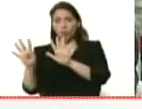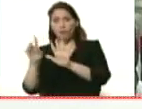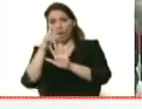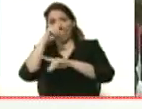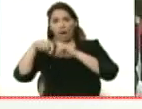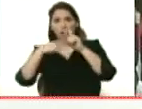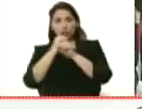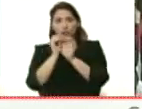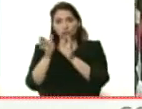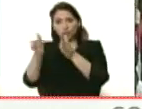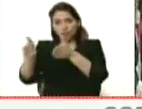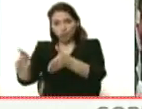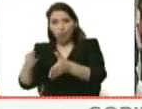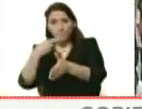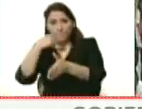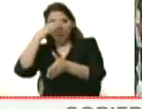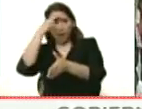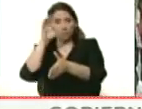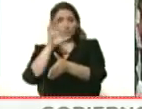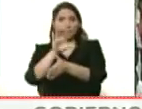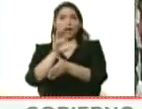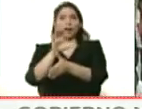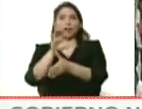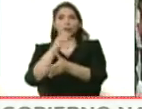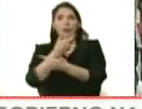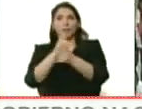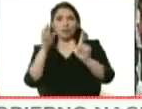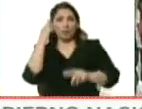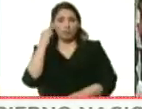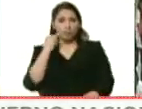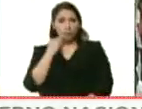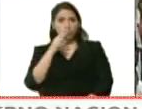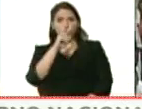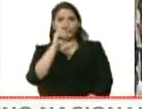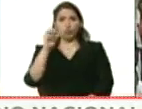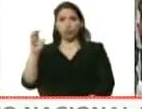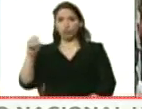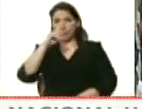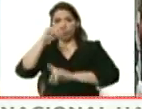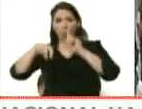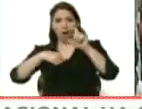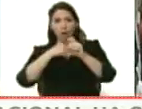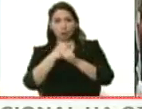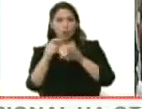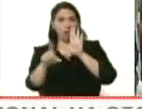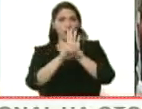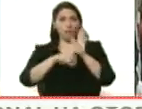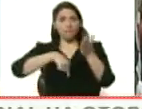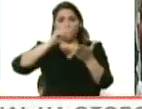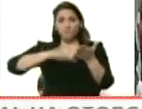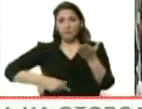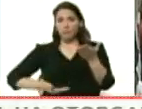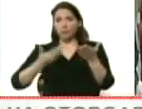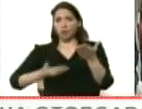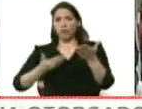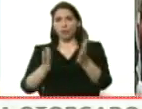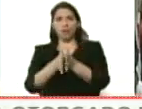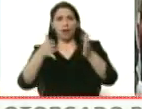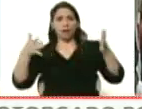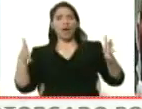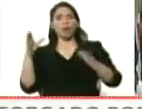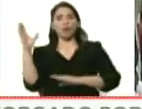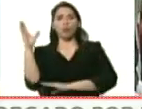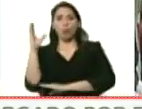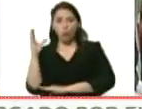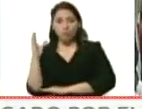padre de la patria, Simón Bolívar, y los 200 años de la ley de la firma fundamental de la Gran Colombia. En